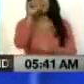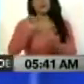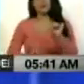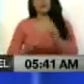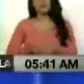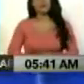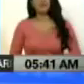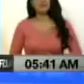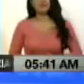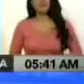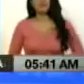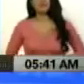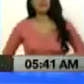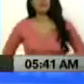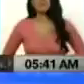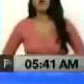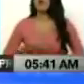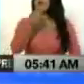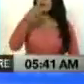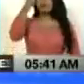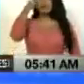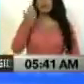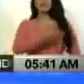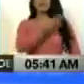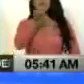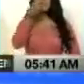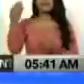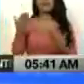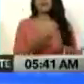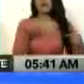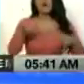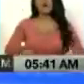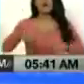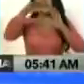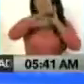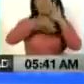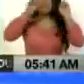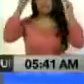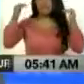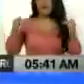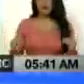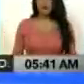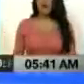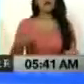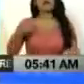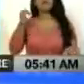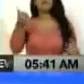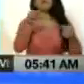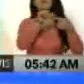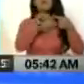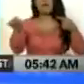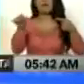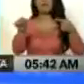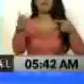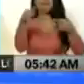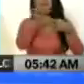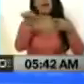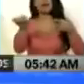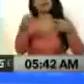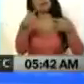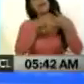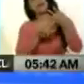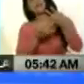hoy. José, buenos días, ¿cómo estás? Buenos días, bienvenidos a la pauta de hoy. Iniciamos una nueva semana con mucho entusiasmo, como siempre,